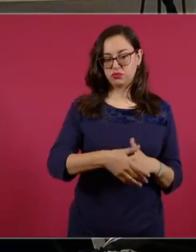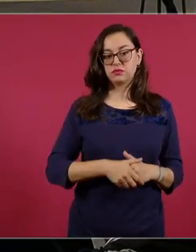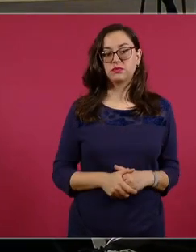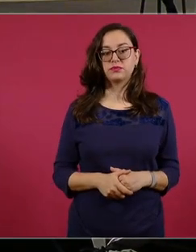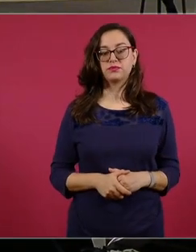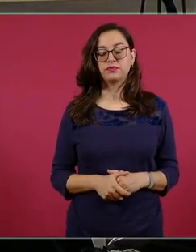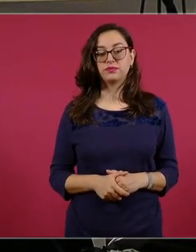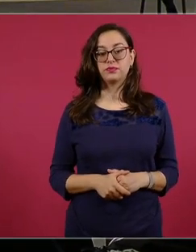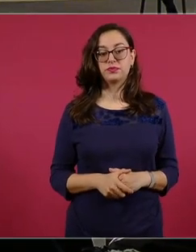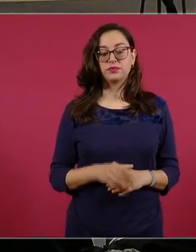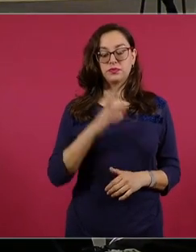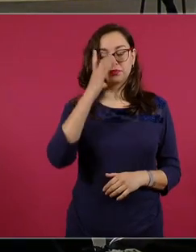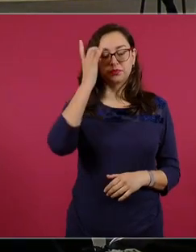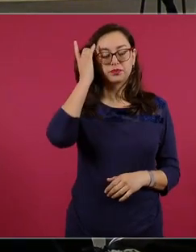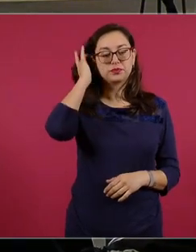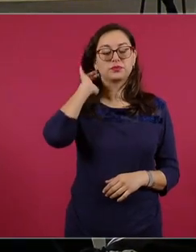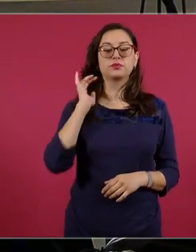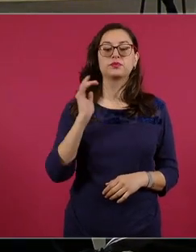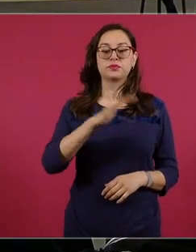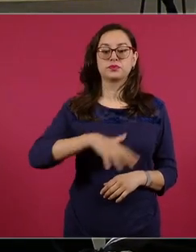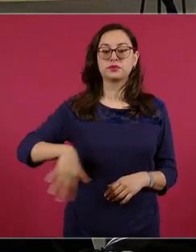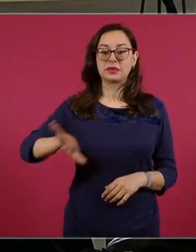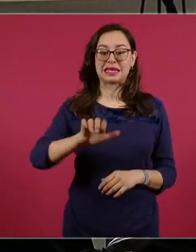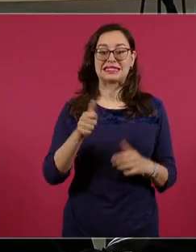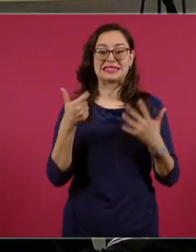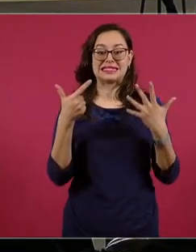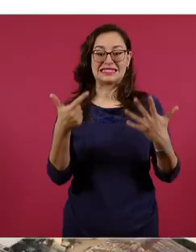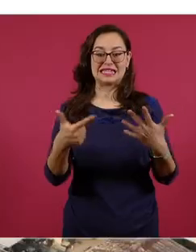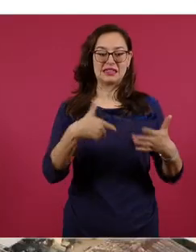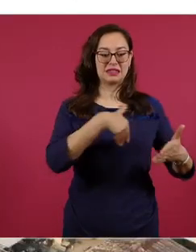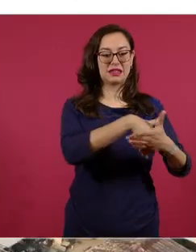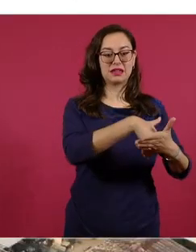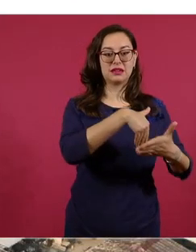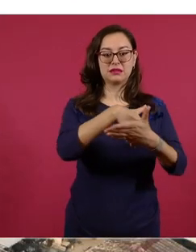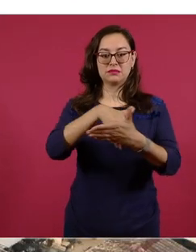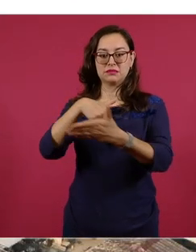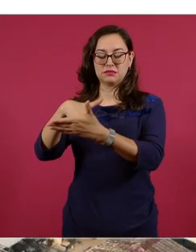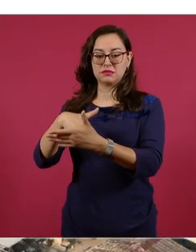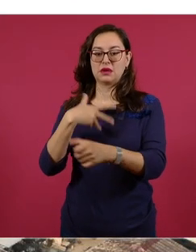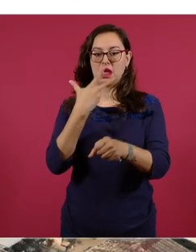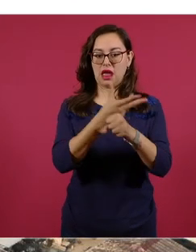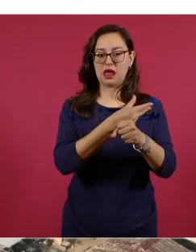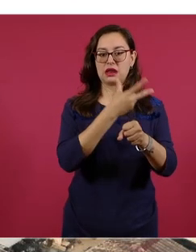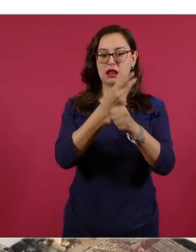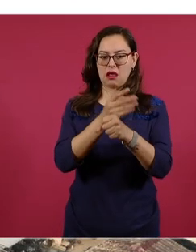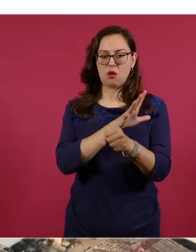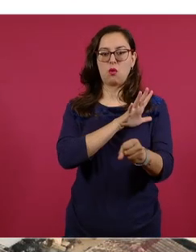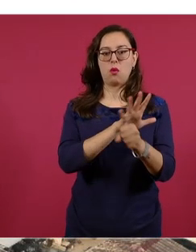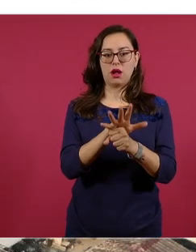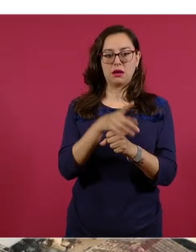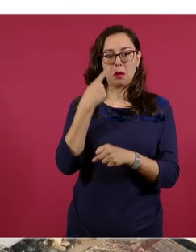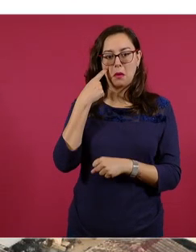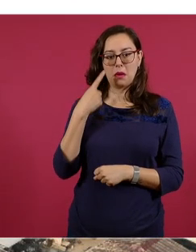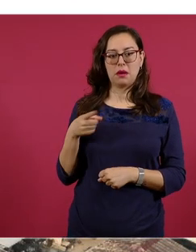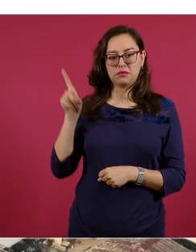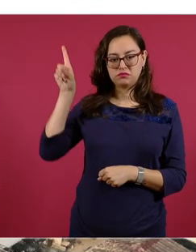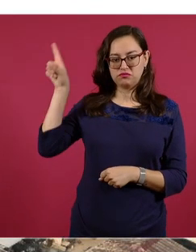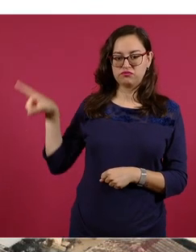Aquí vamos a rehabilitar 7 estaciones: Cuchiapa, Roberto Ayala, Teapa, Juárez, Pino